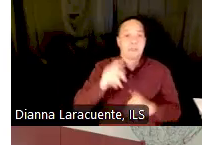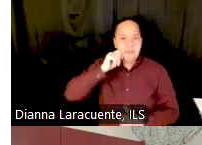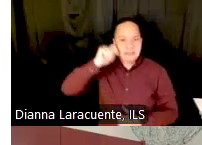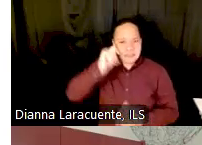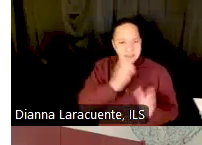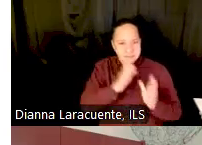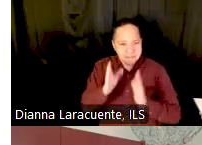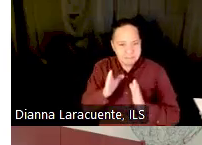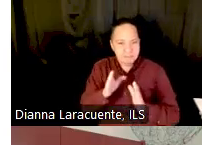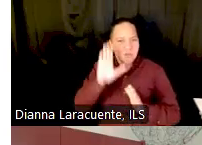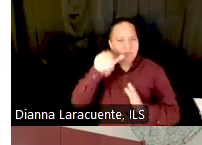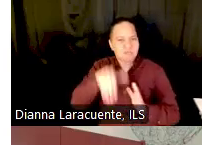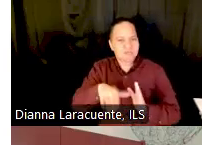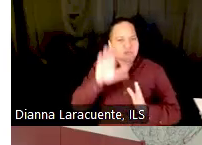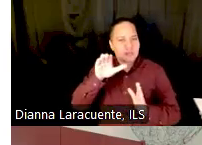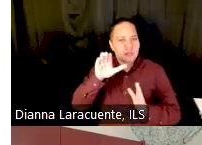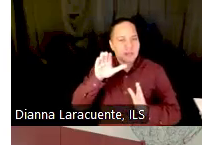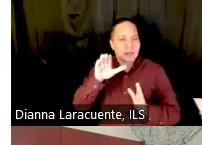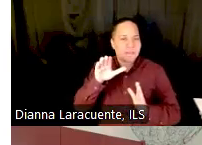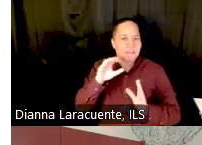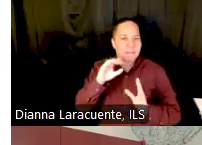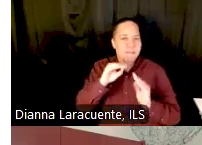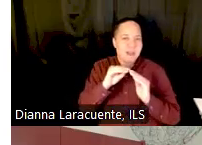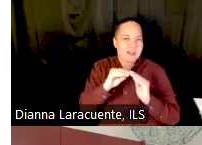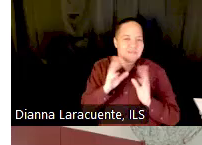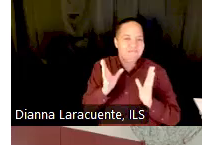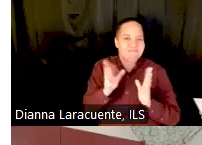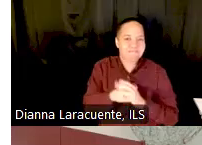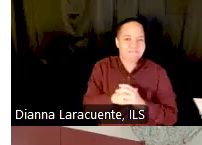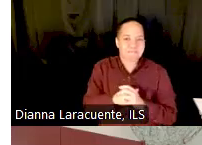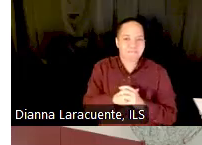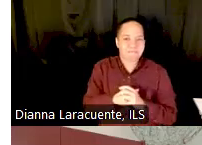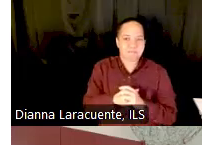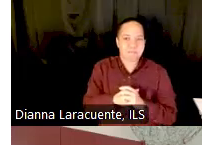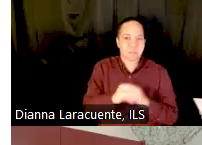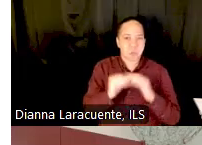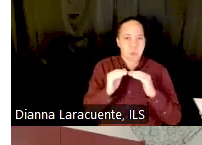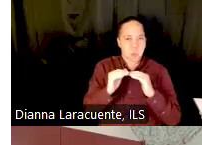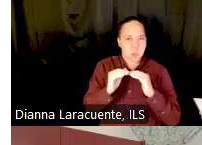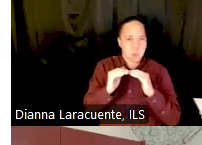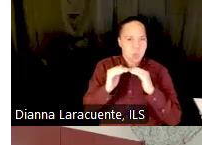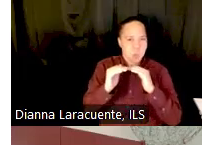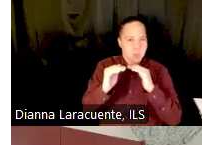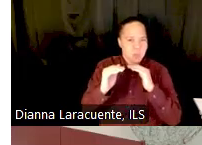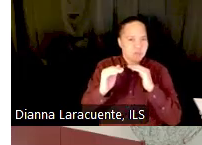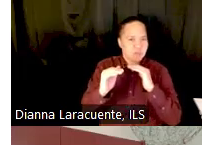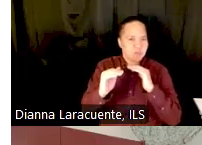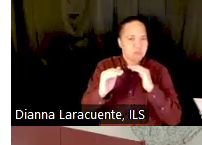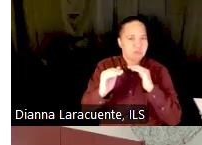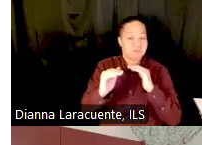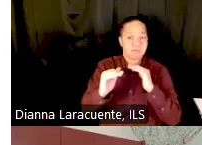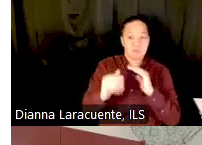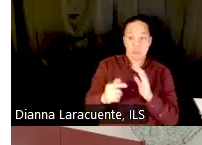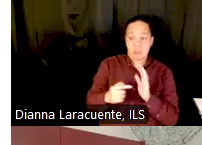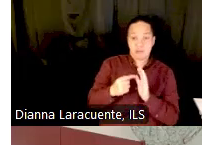es fluctuante, pero esa fluctuación es más, podemos decir, estable o constante. Muchas veces